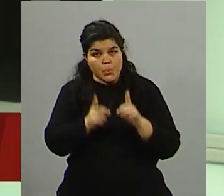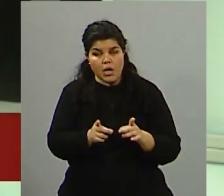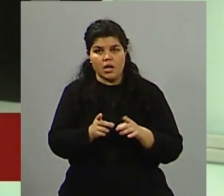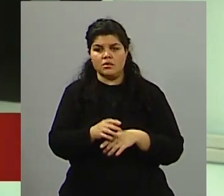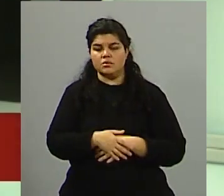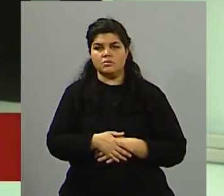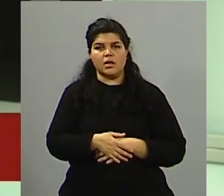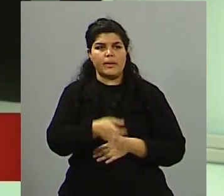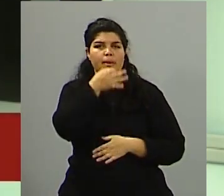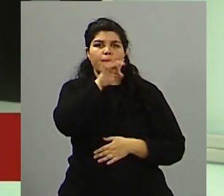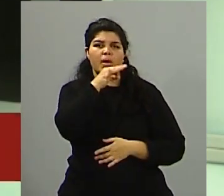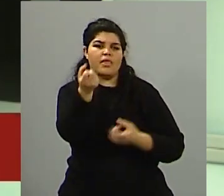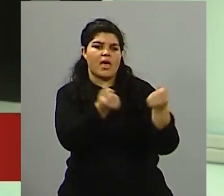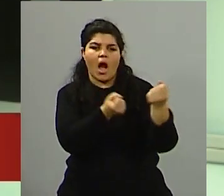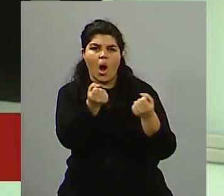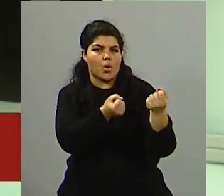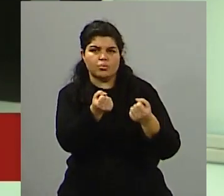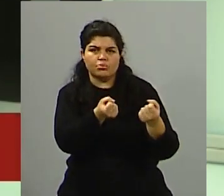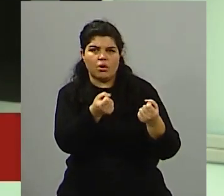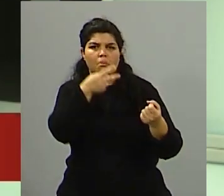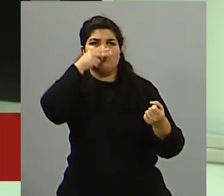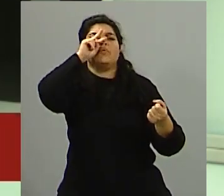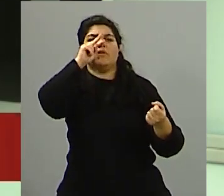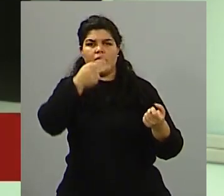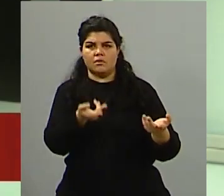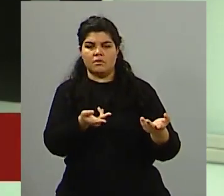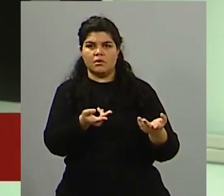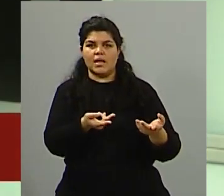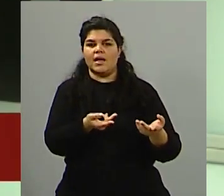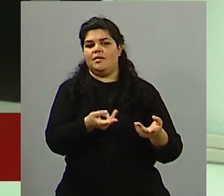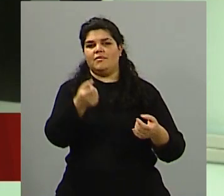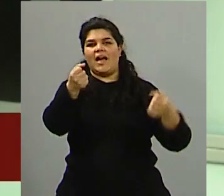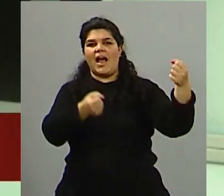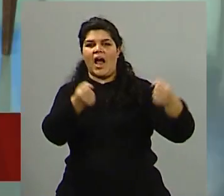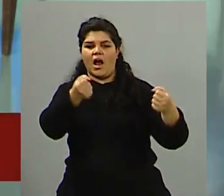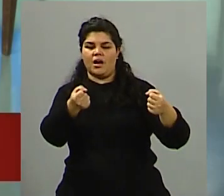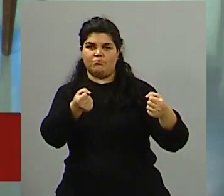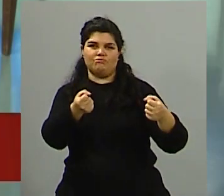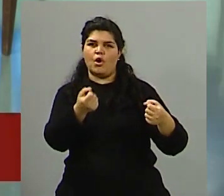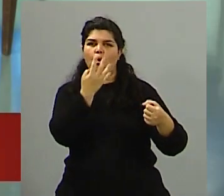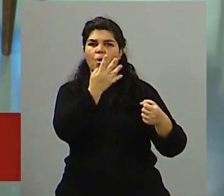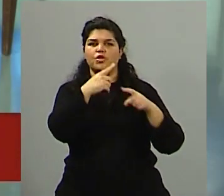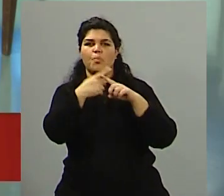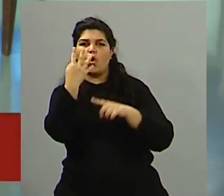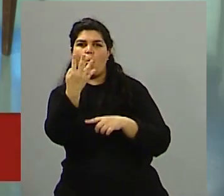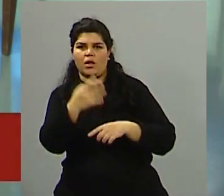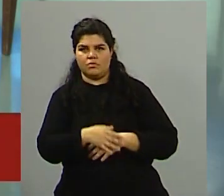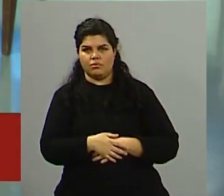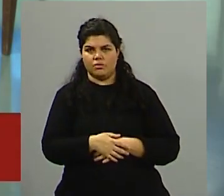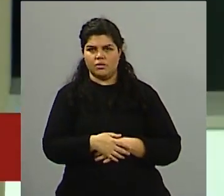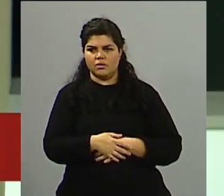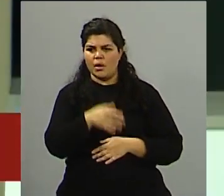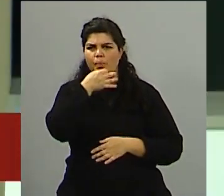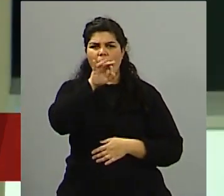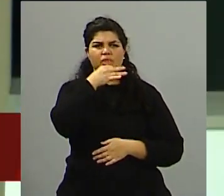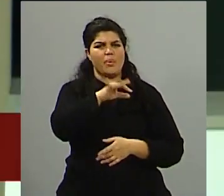siguen vendiendo autos y la más vendida es una camioneta 4x4. Entonces vos decís, ¿quiénes son los que